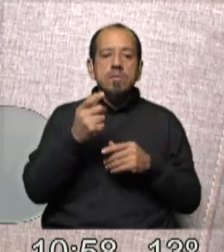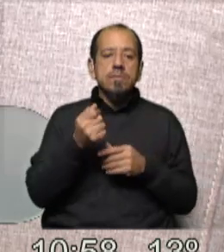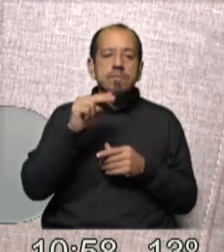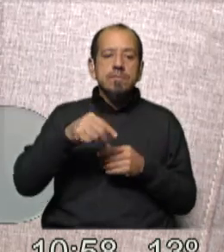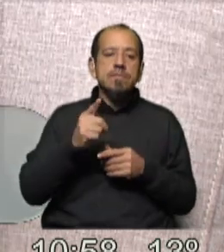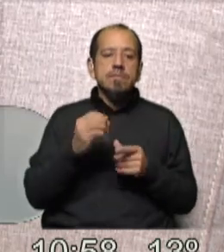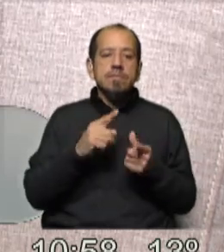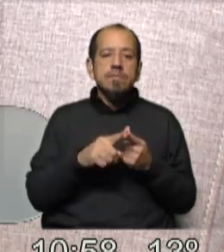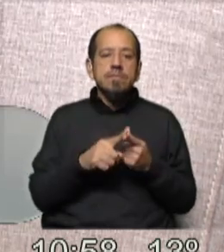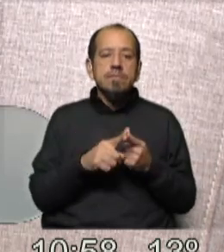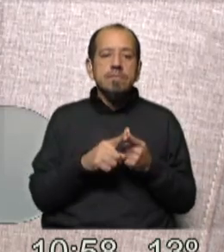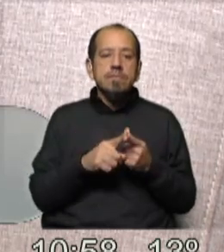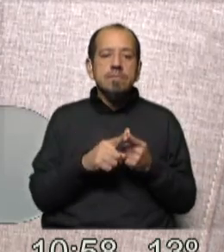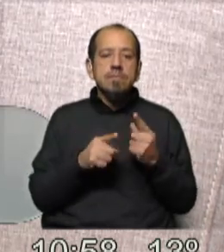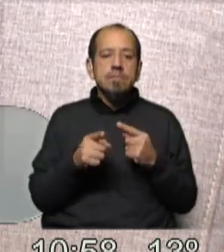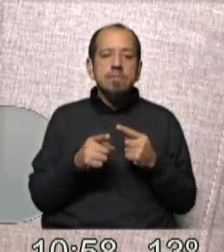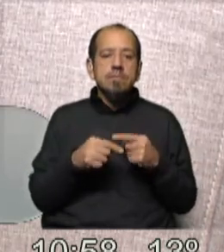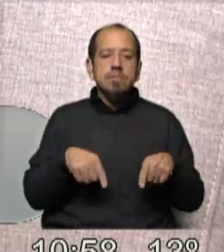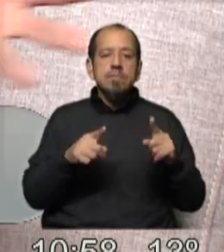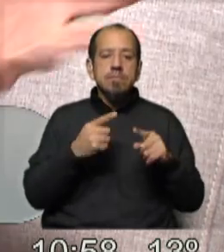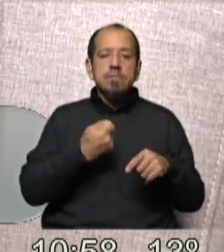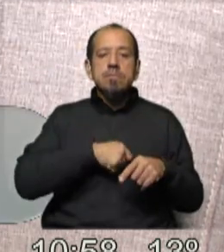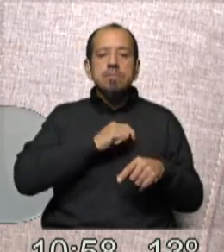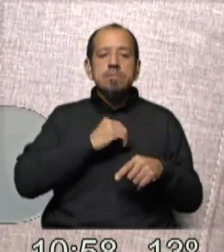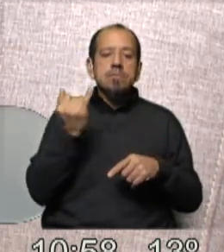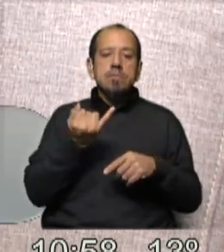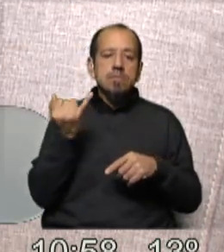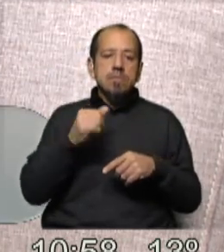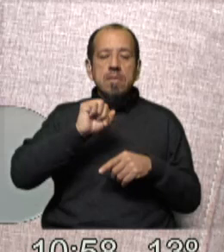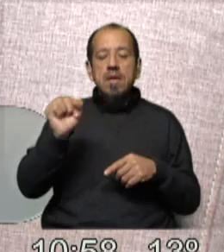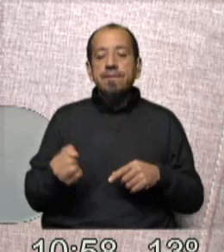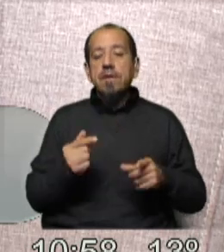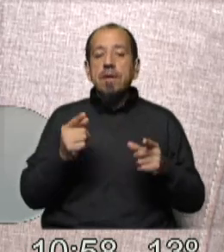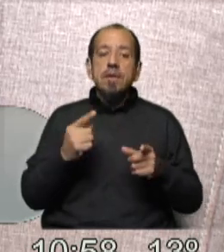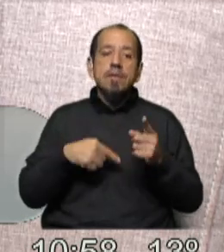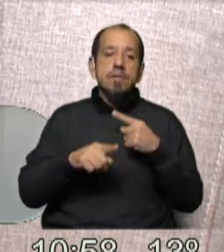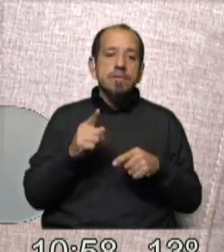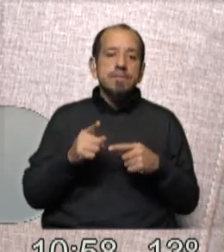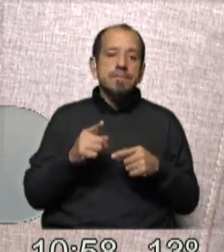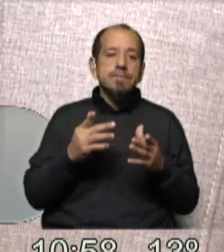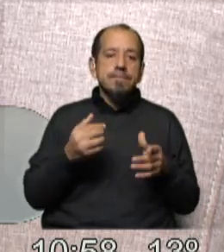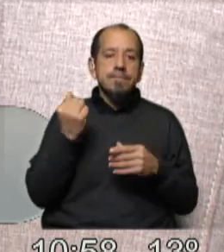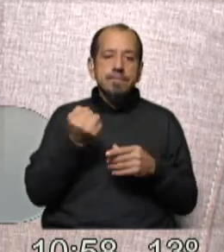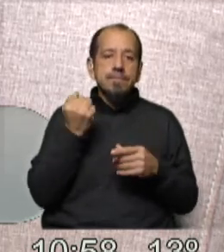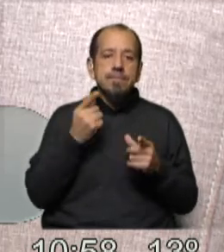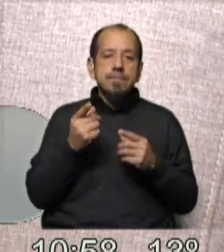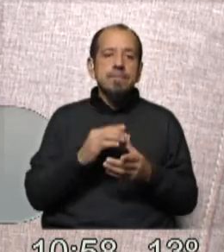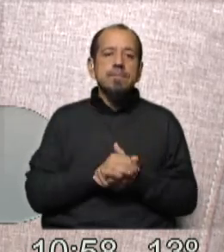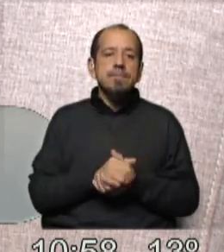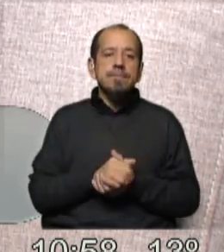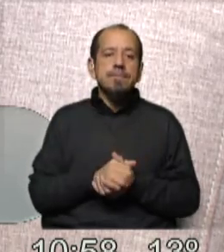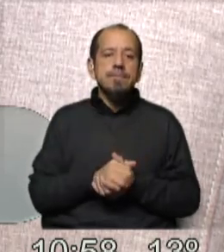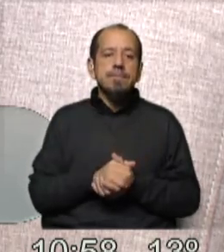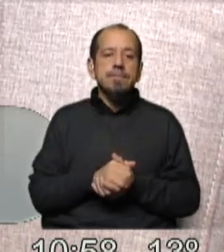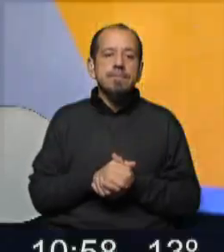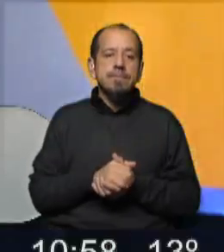sea, entras a ver y es otano, o español, o africano. Entonces, me parece que es importante eso, ¿eh?